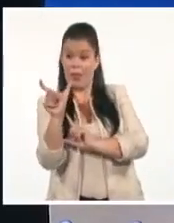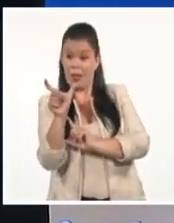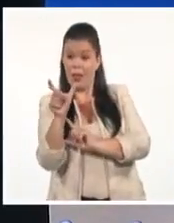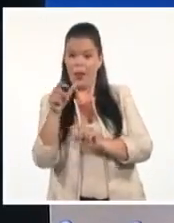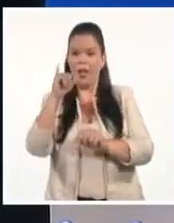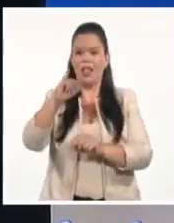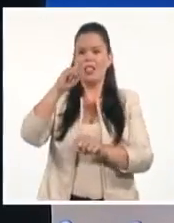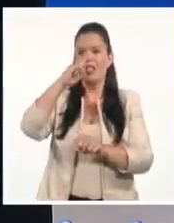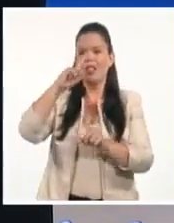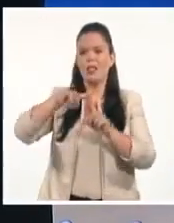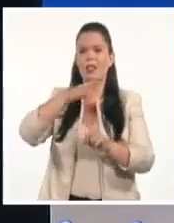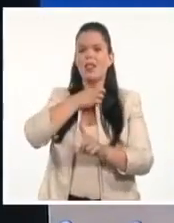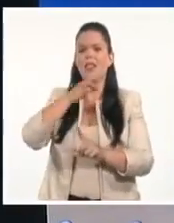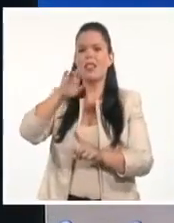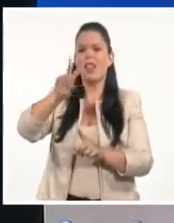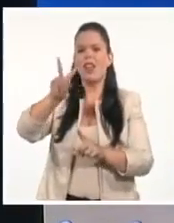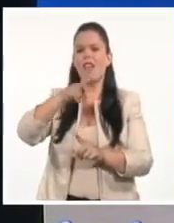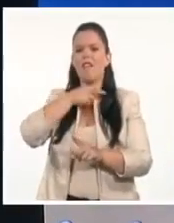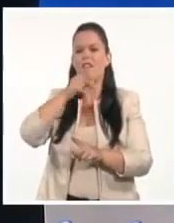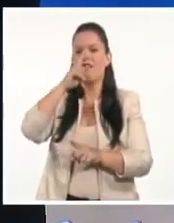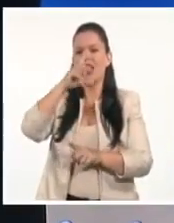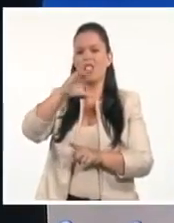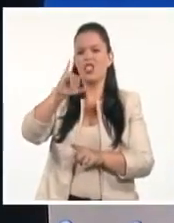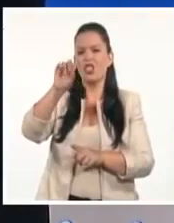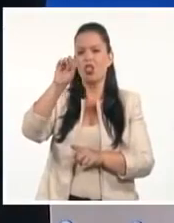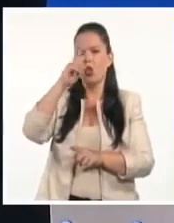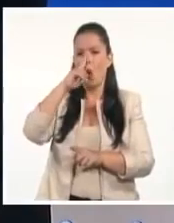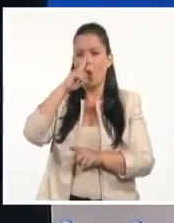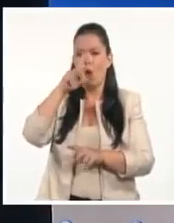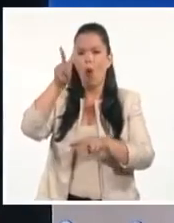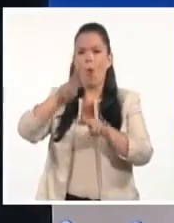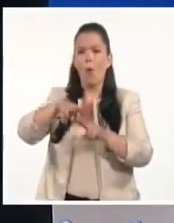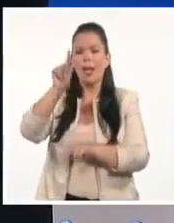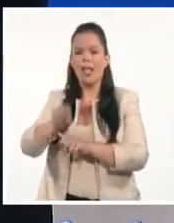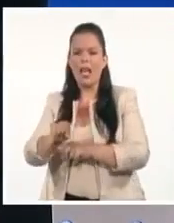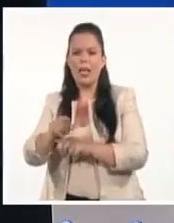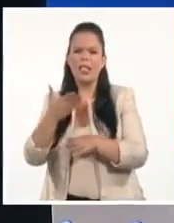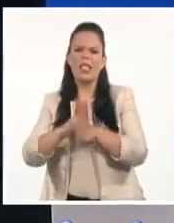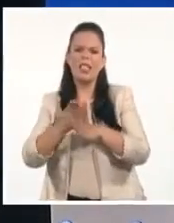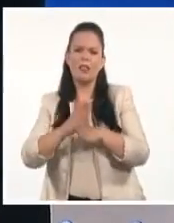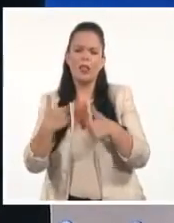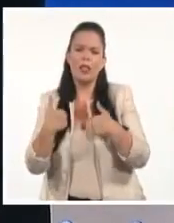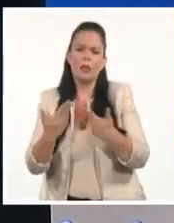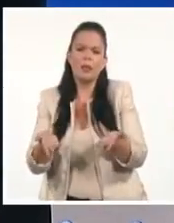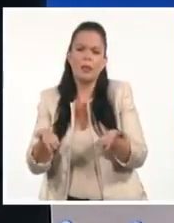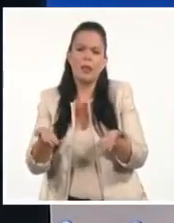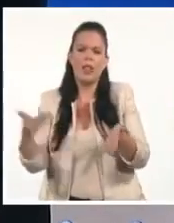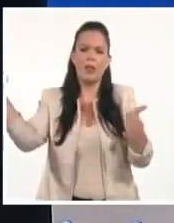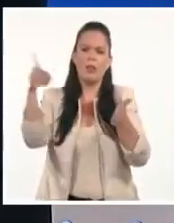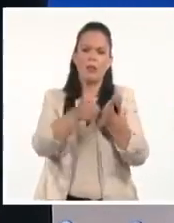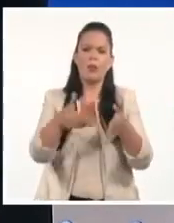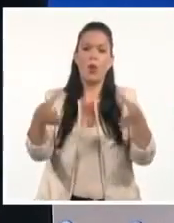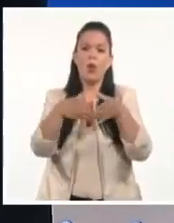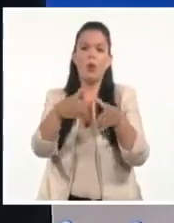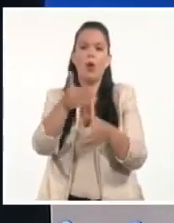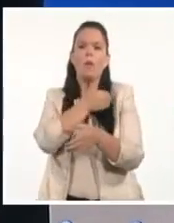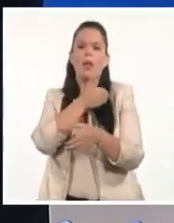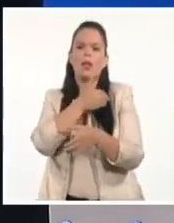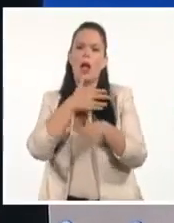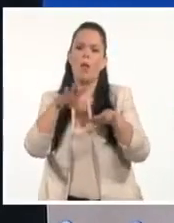decirles, para que le quede bien claro, que intervención humanitaria es sinónimo de intervención militar y lleva tropas